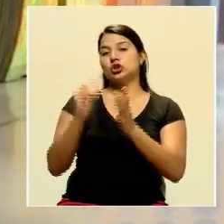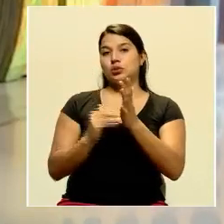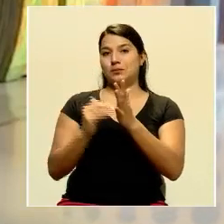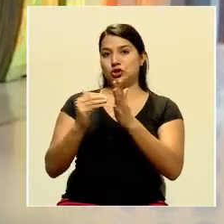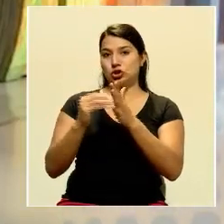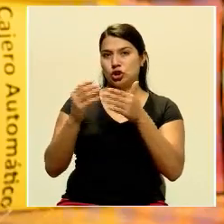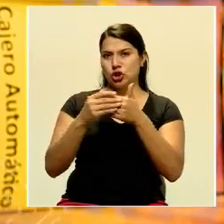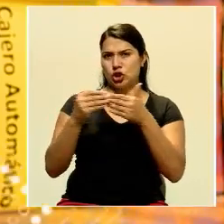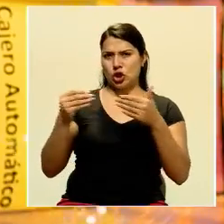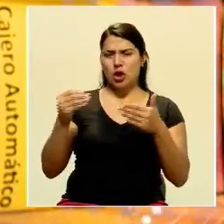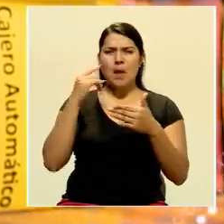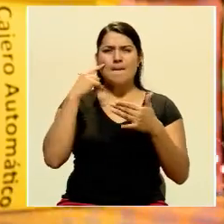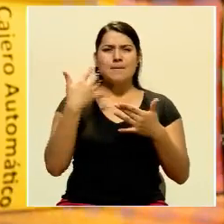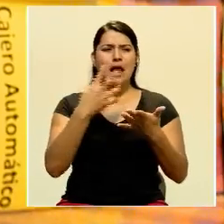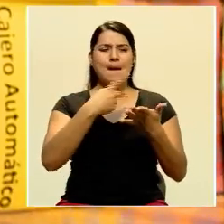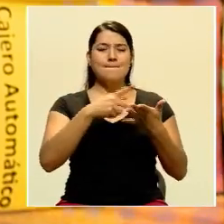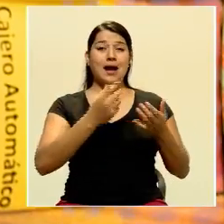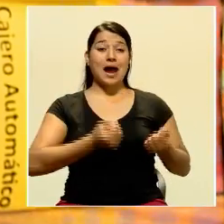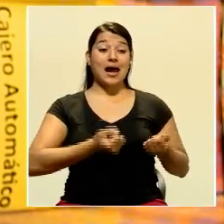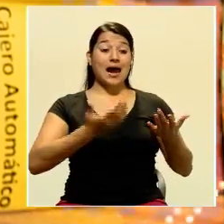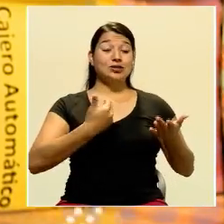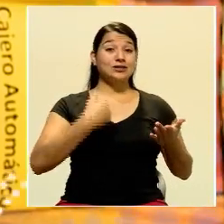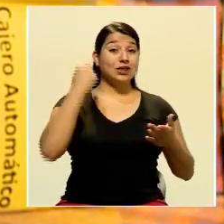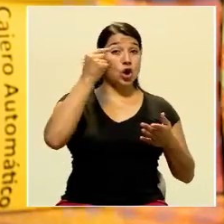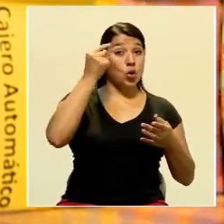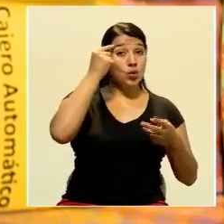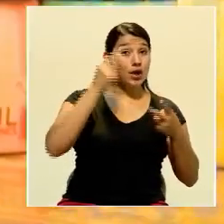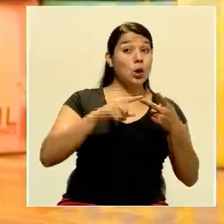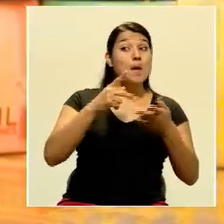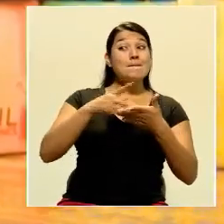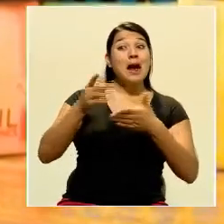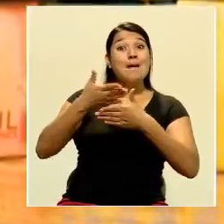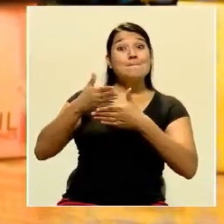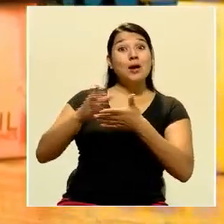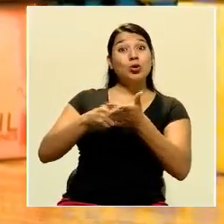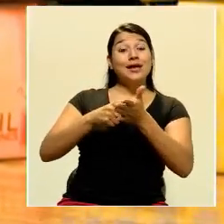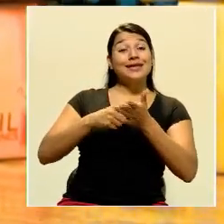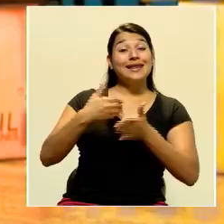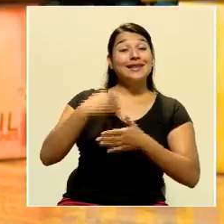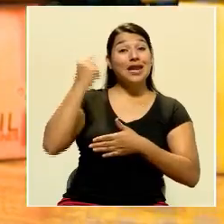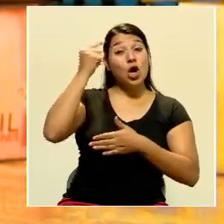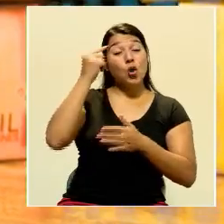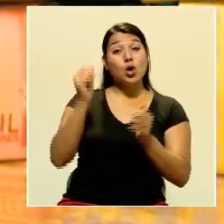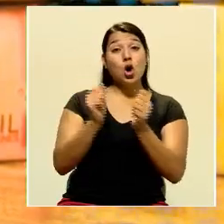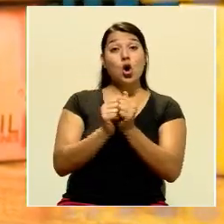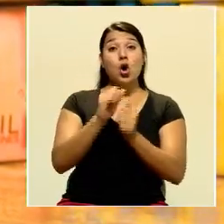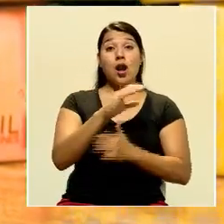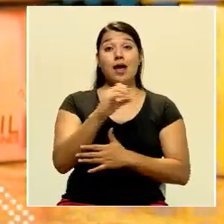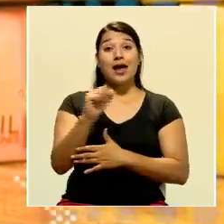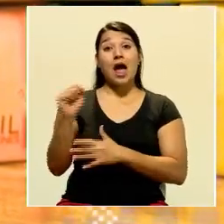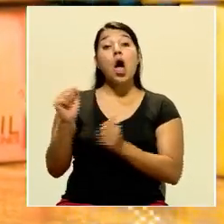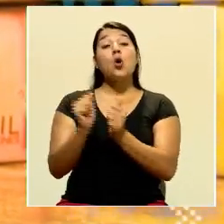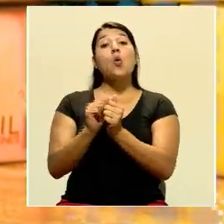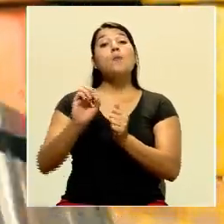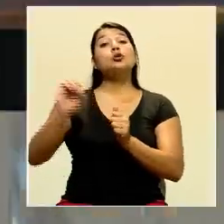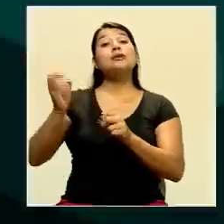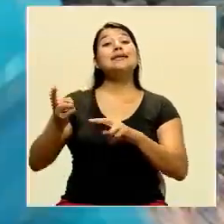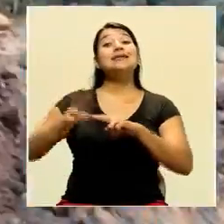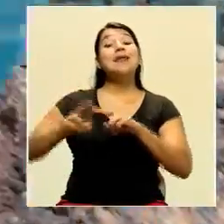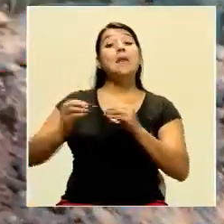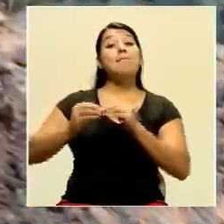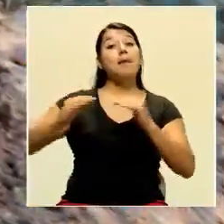dólares para financiar gastos del Estado y parte de la deuda con la Caja a un interés más bajo.